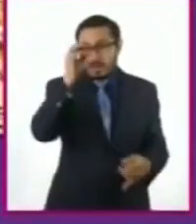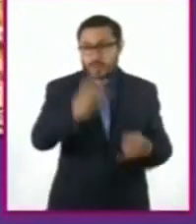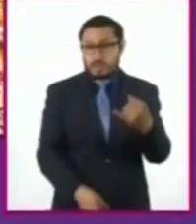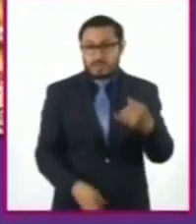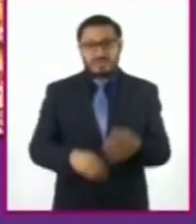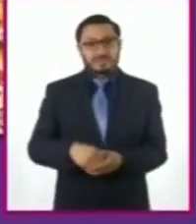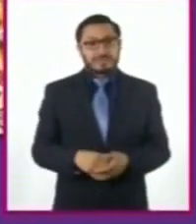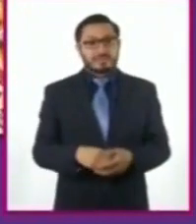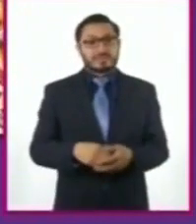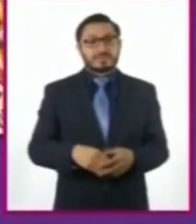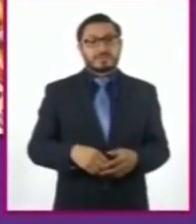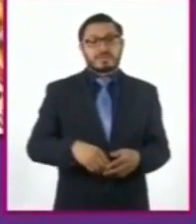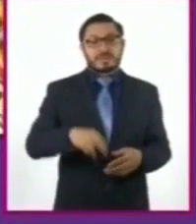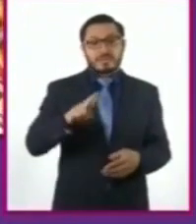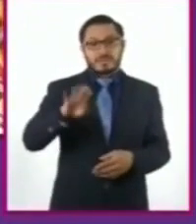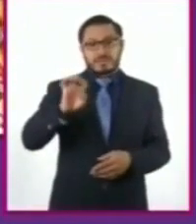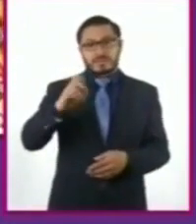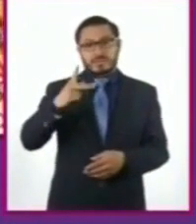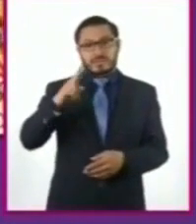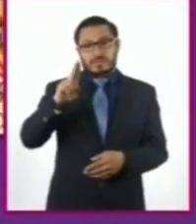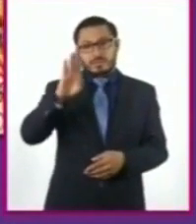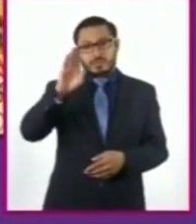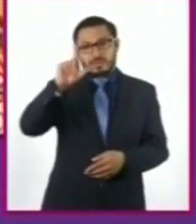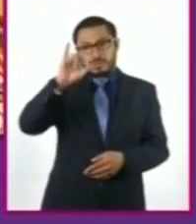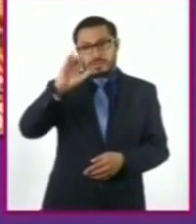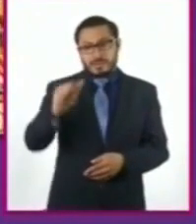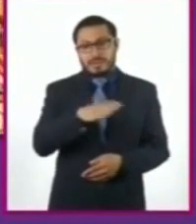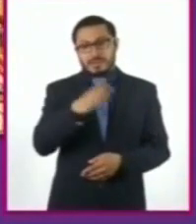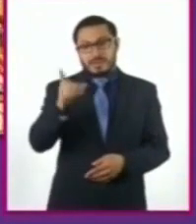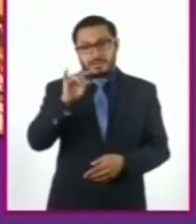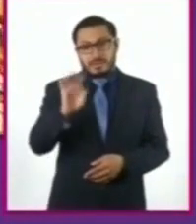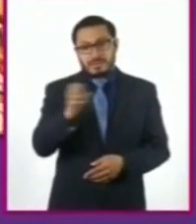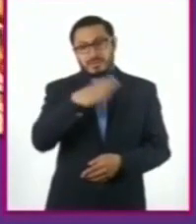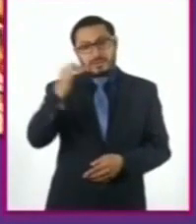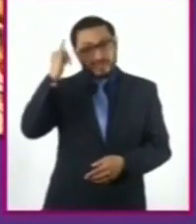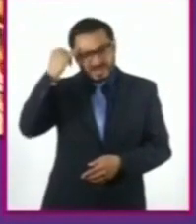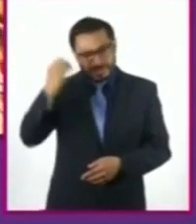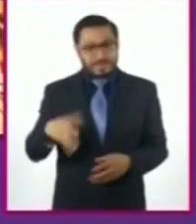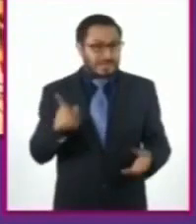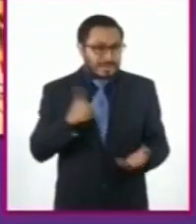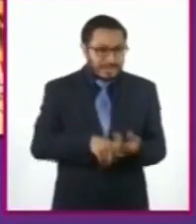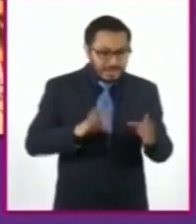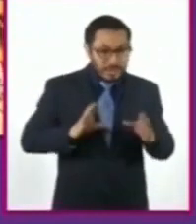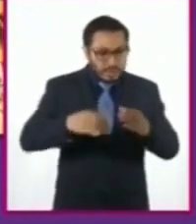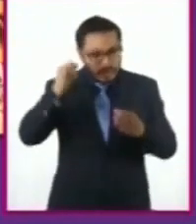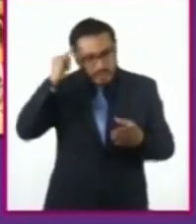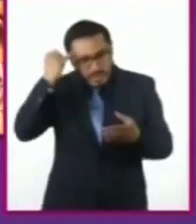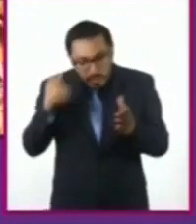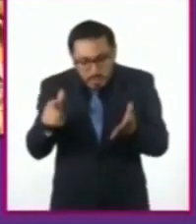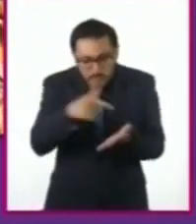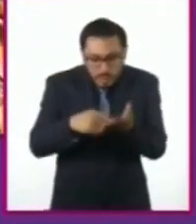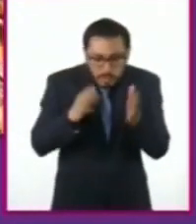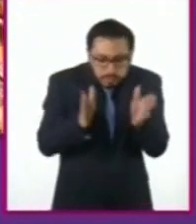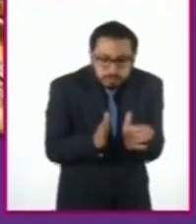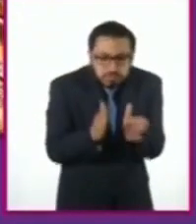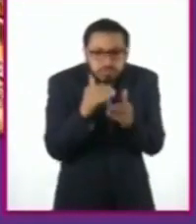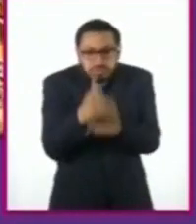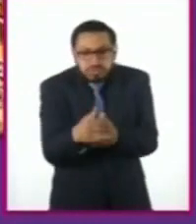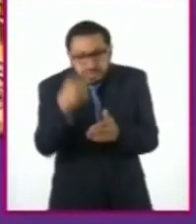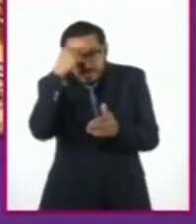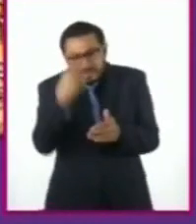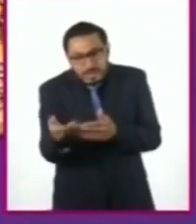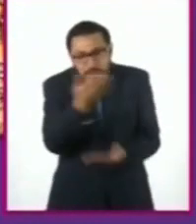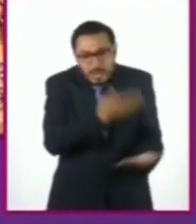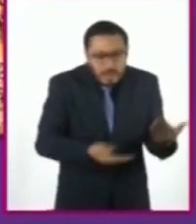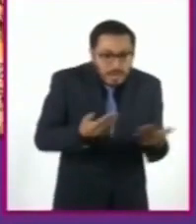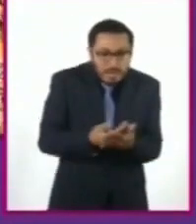la República de Indios, que concentraba a la población indígena en espacios delimitados para evitar la convivencia